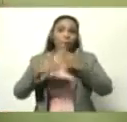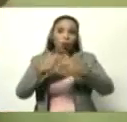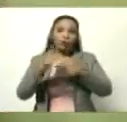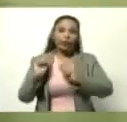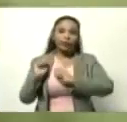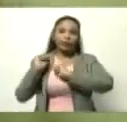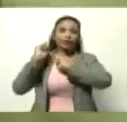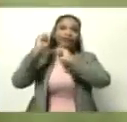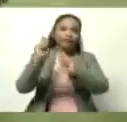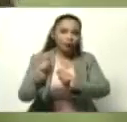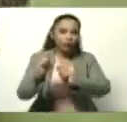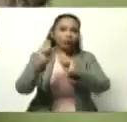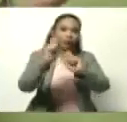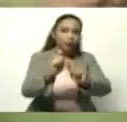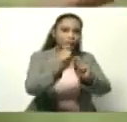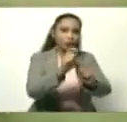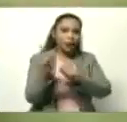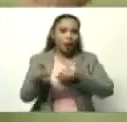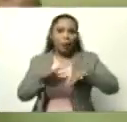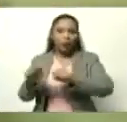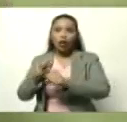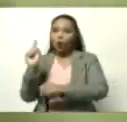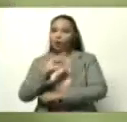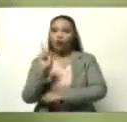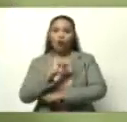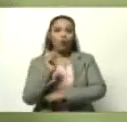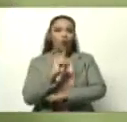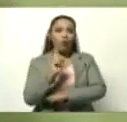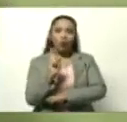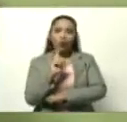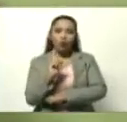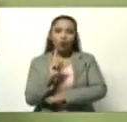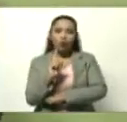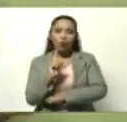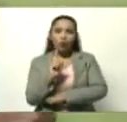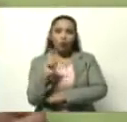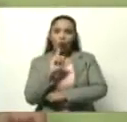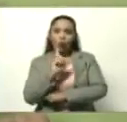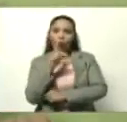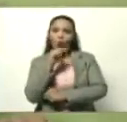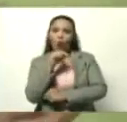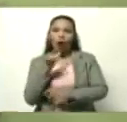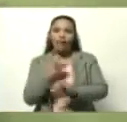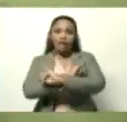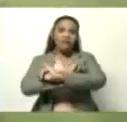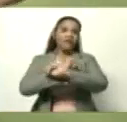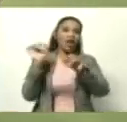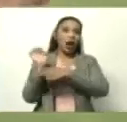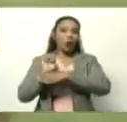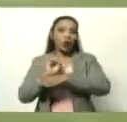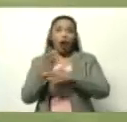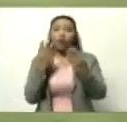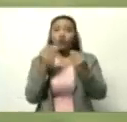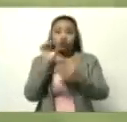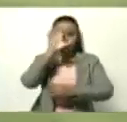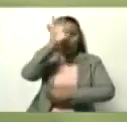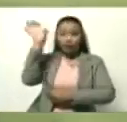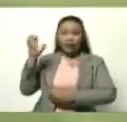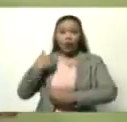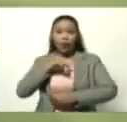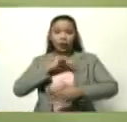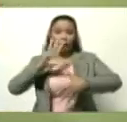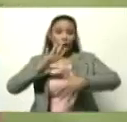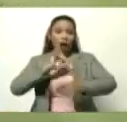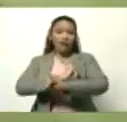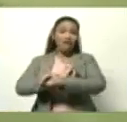herencia colonial no no no no no no ha concluido en el ecuador en muchos países de nuestra américa no ha